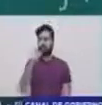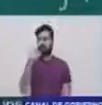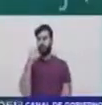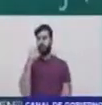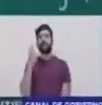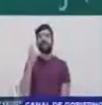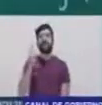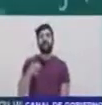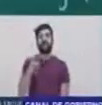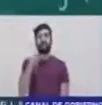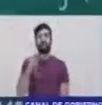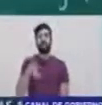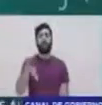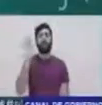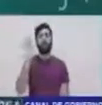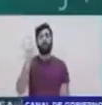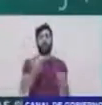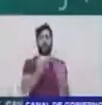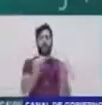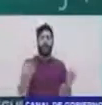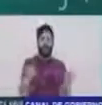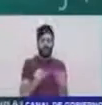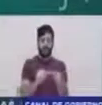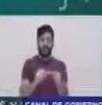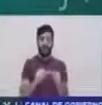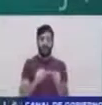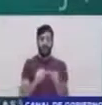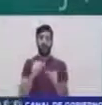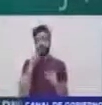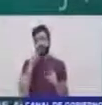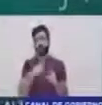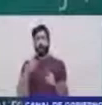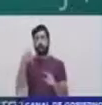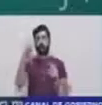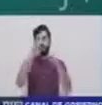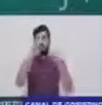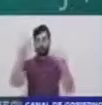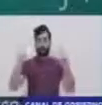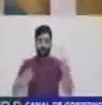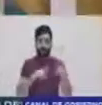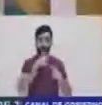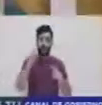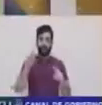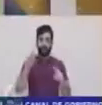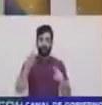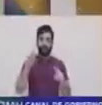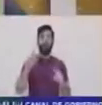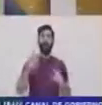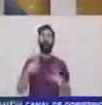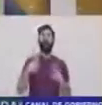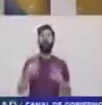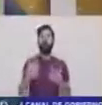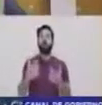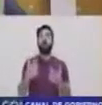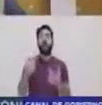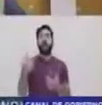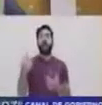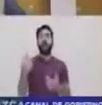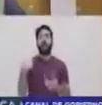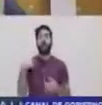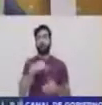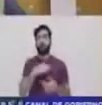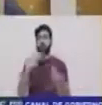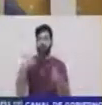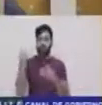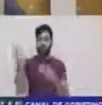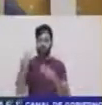40 centímetros. Bueno, este es nuestro desafío de hoy. Vamos a determinar área y perímetro de